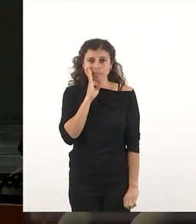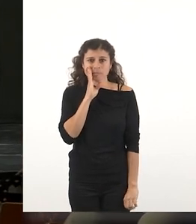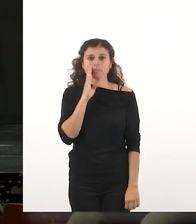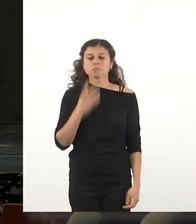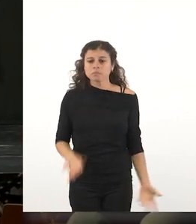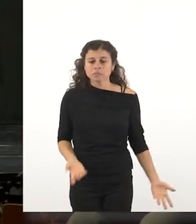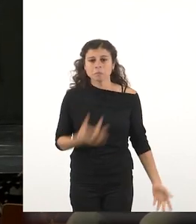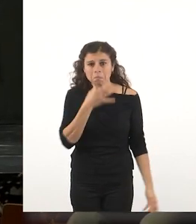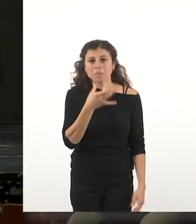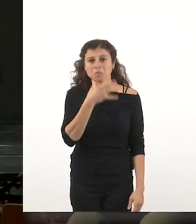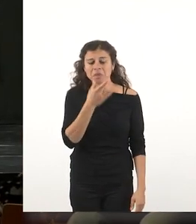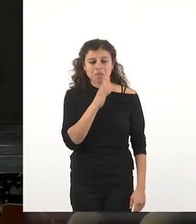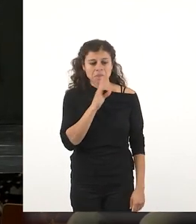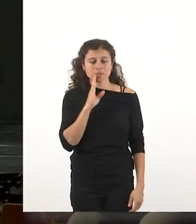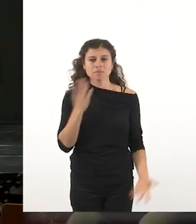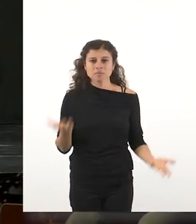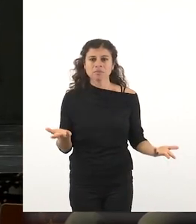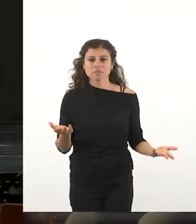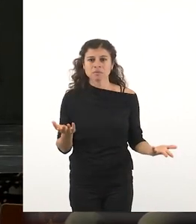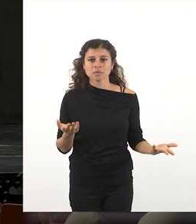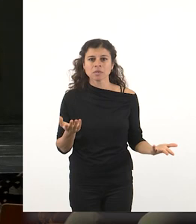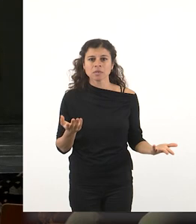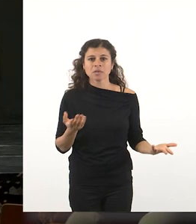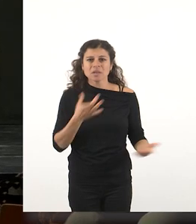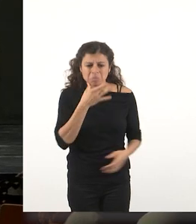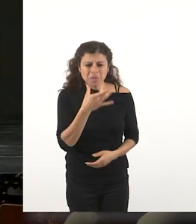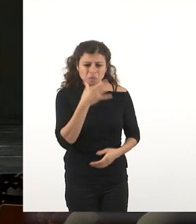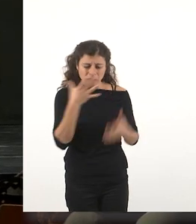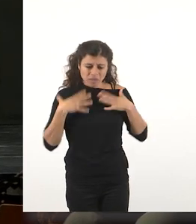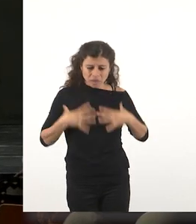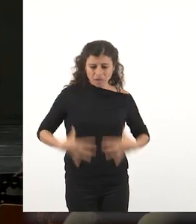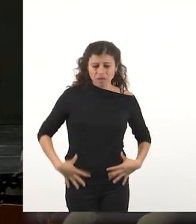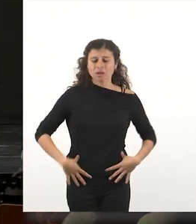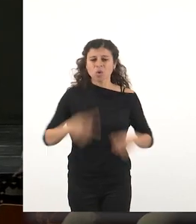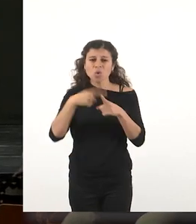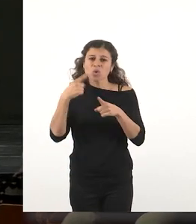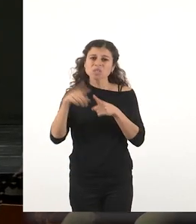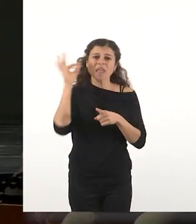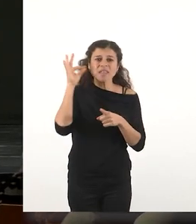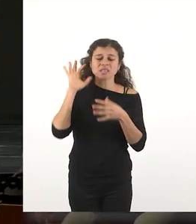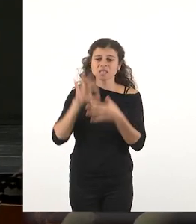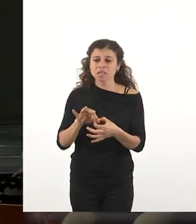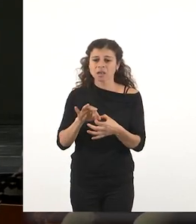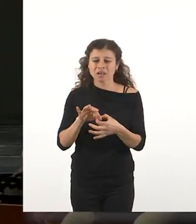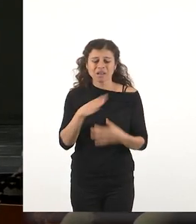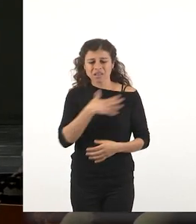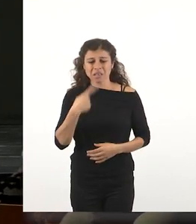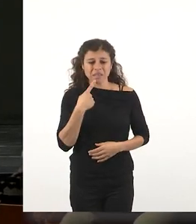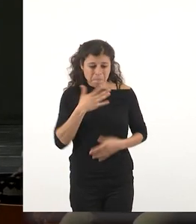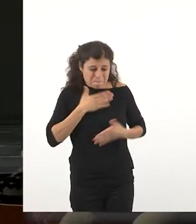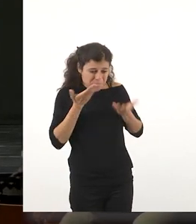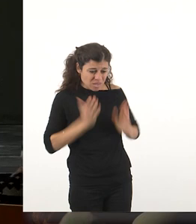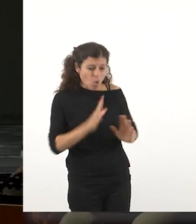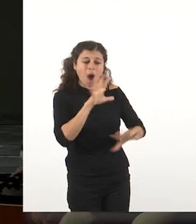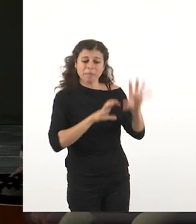Me da vergüenza, mamá. Me da vergüenza tener cosas de chicas. Así que mi hijo ya ha aprendido, y no en mi